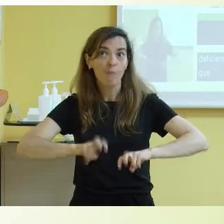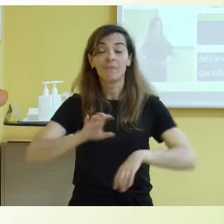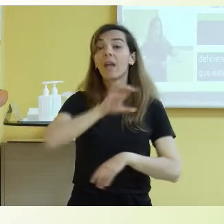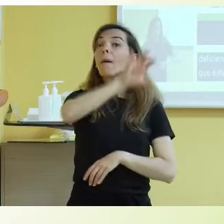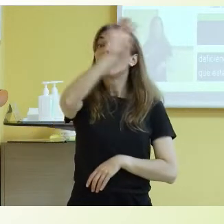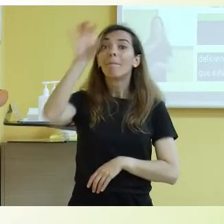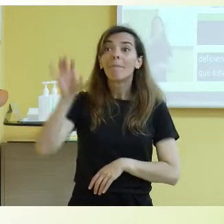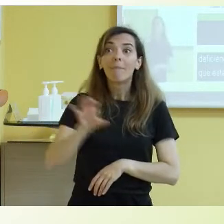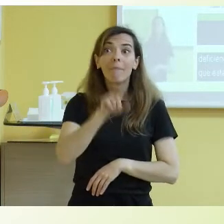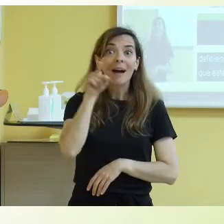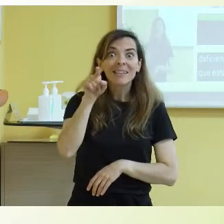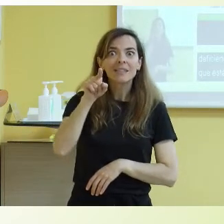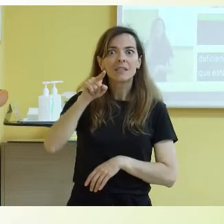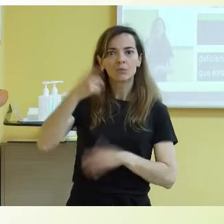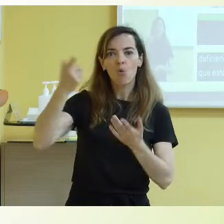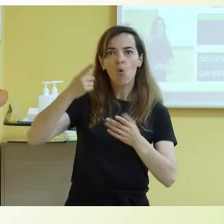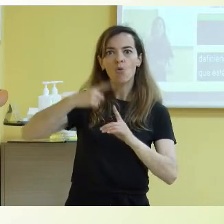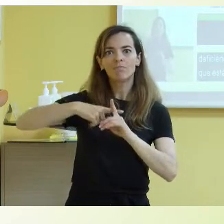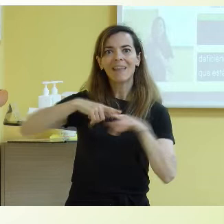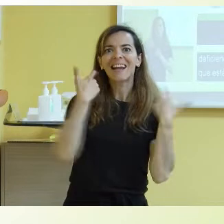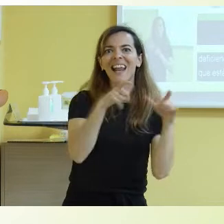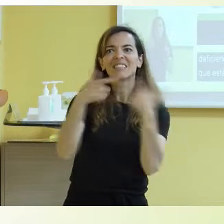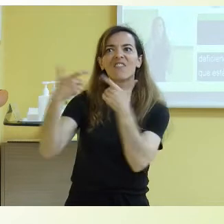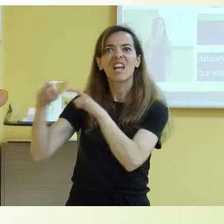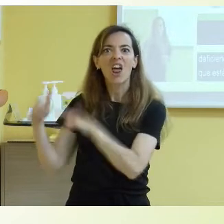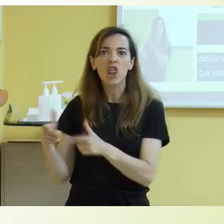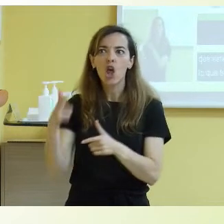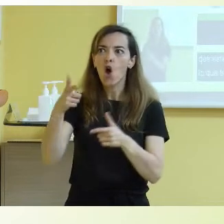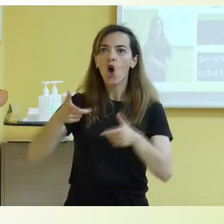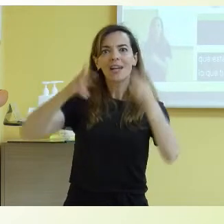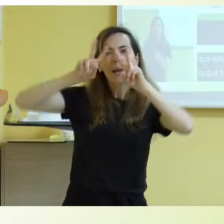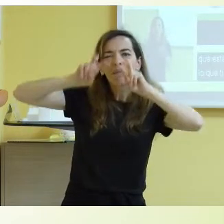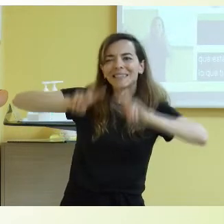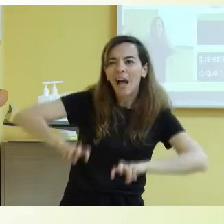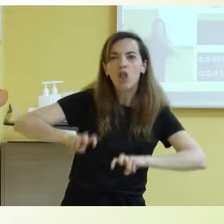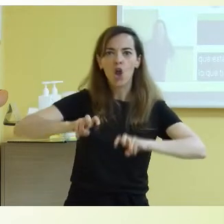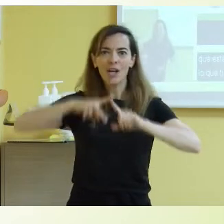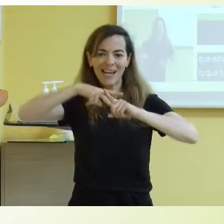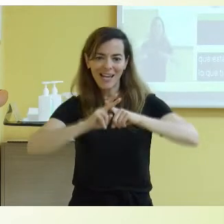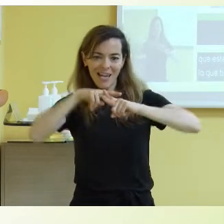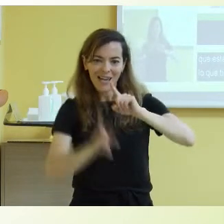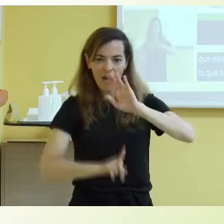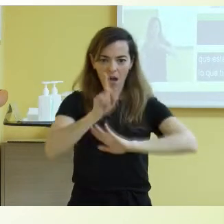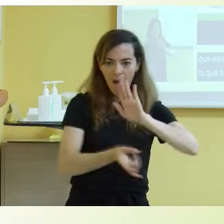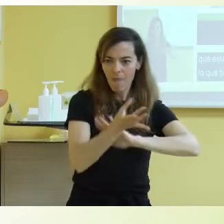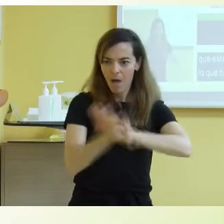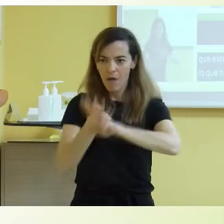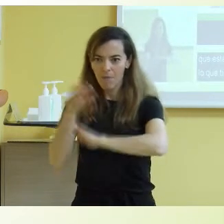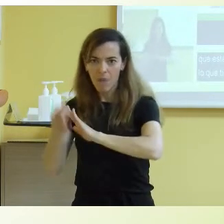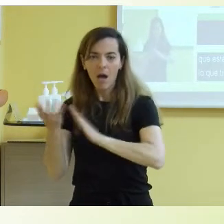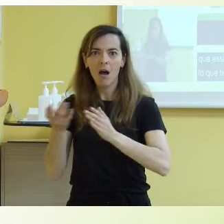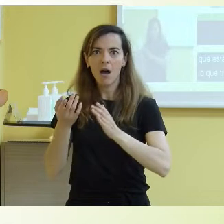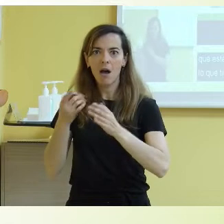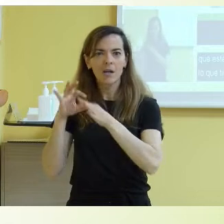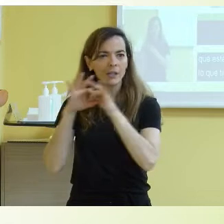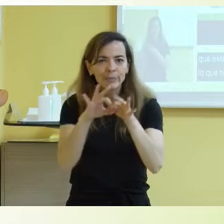países puedan tener un estándar de clasificación, que puedan hacer investigación, se puedan desarrollar instrumentos, relacionados con calidad de